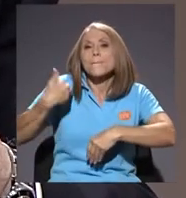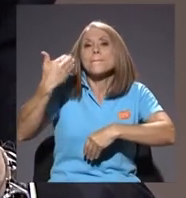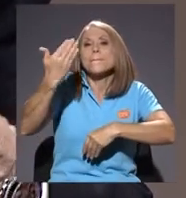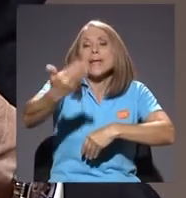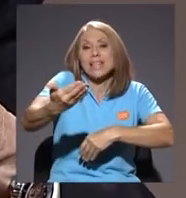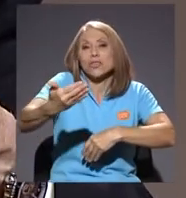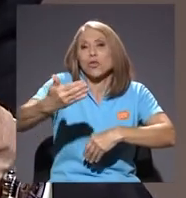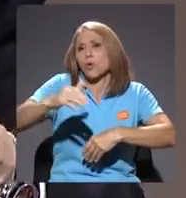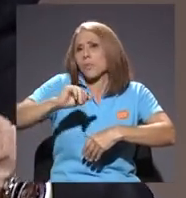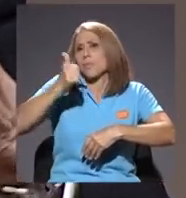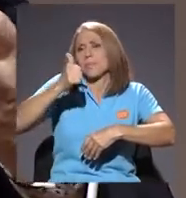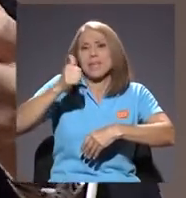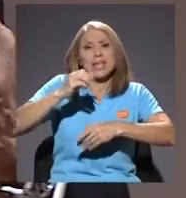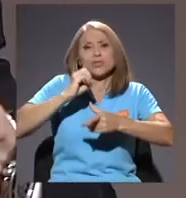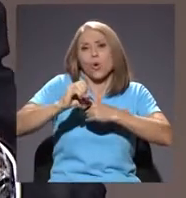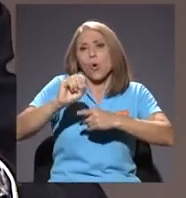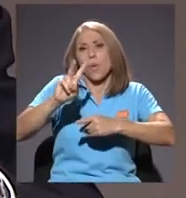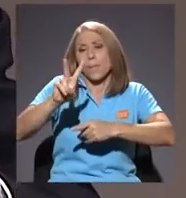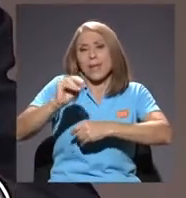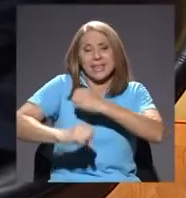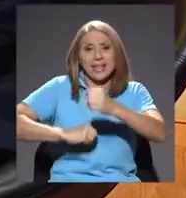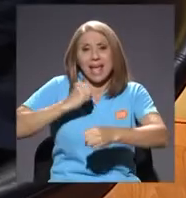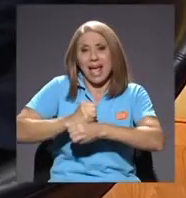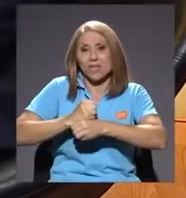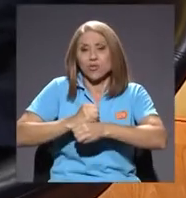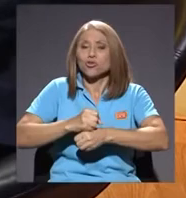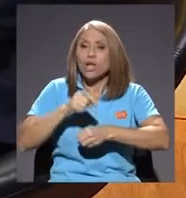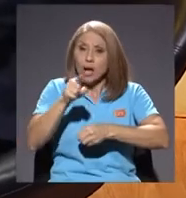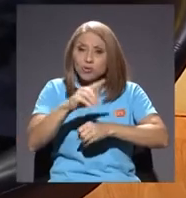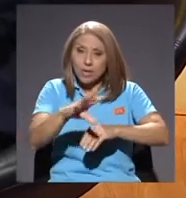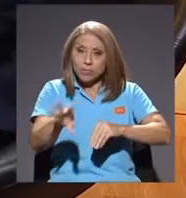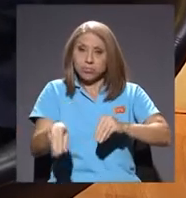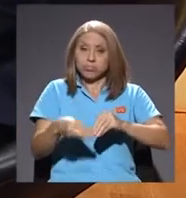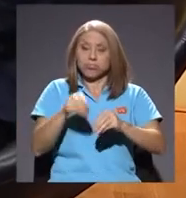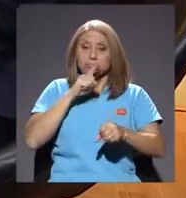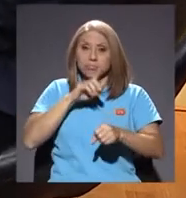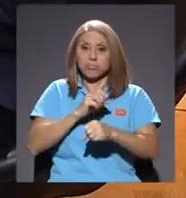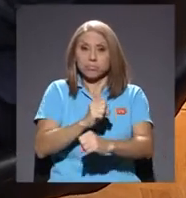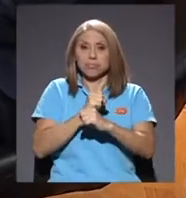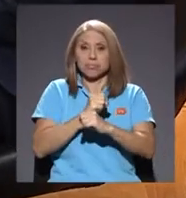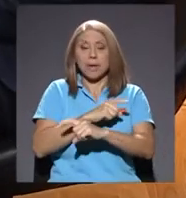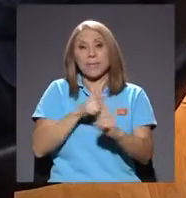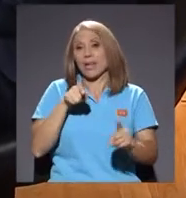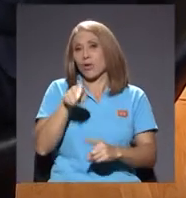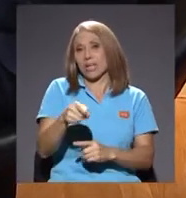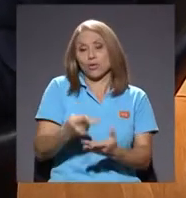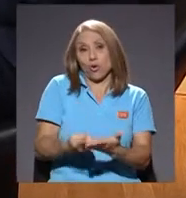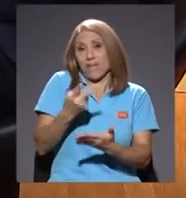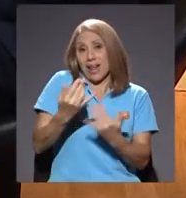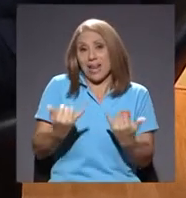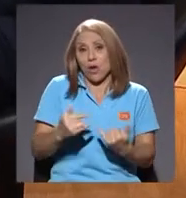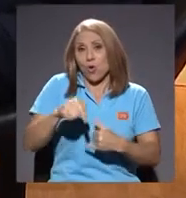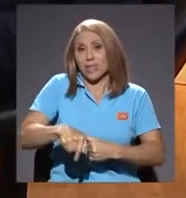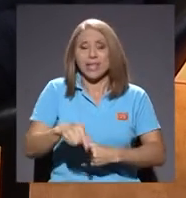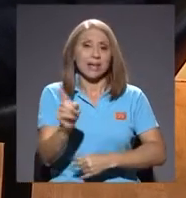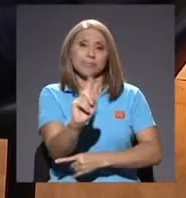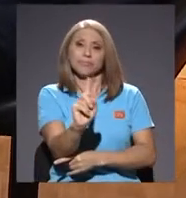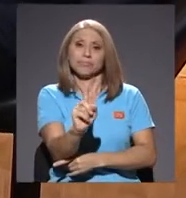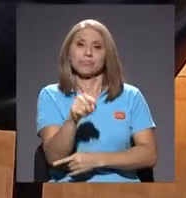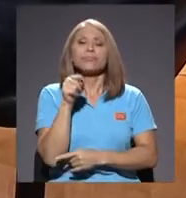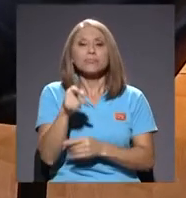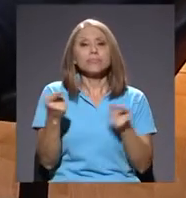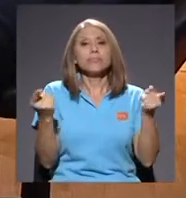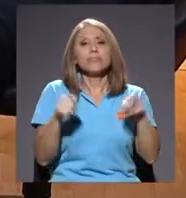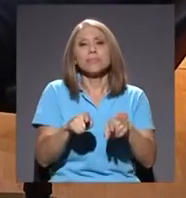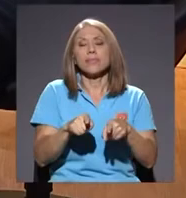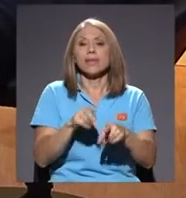15 días 20 años pero que no es lo que vale hoy día y eso causa efectos redistributivos y de